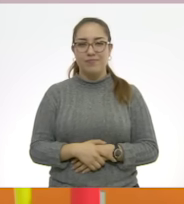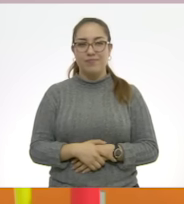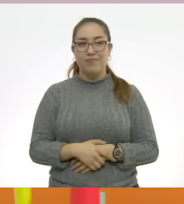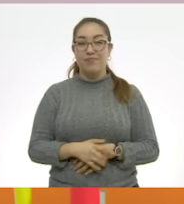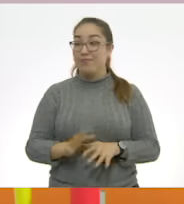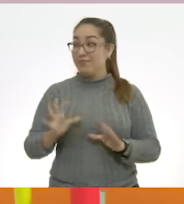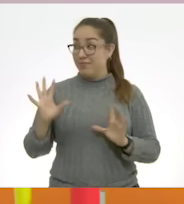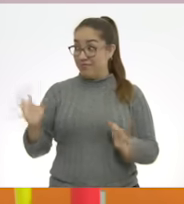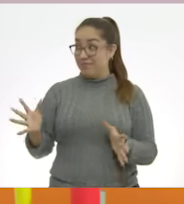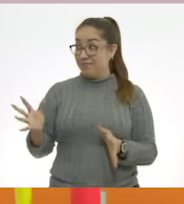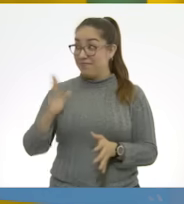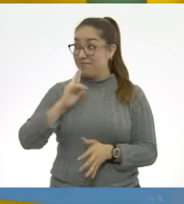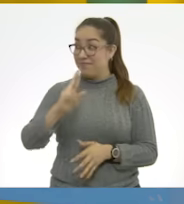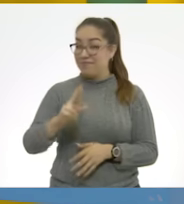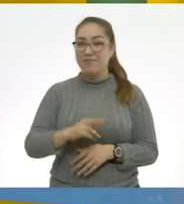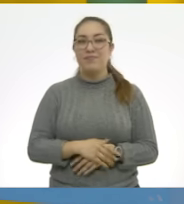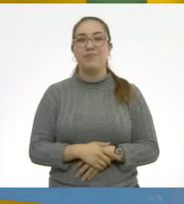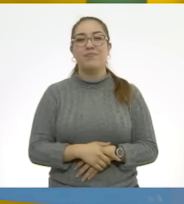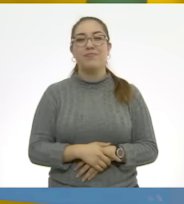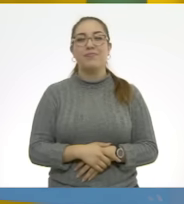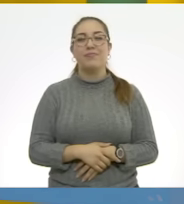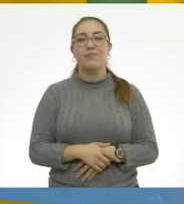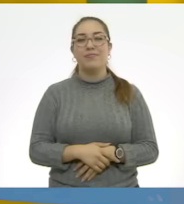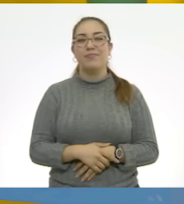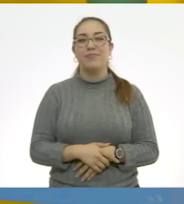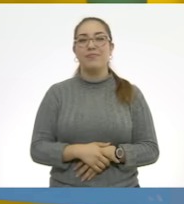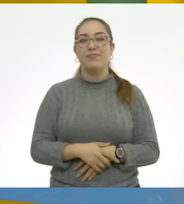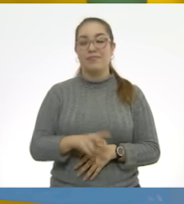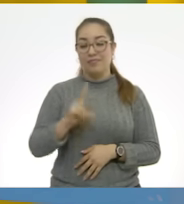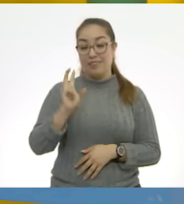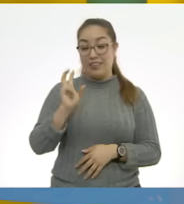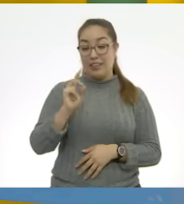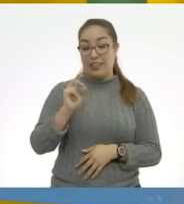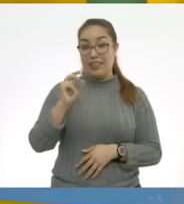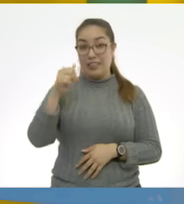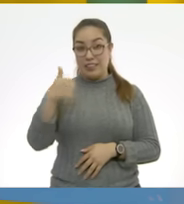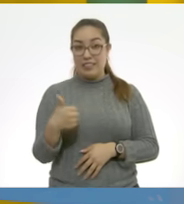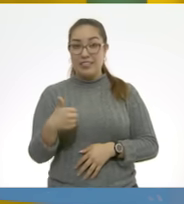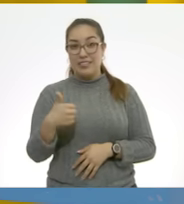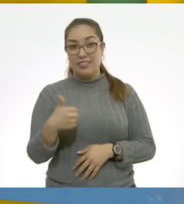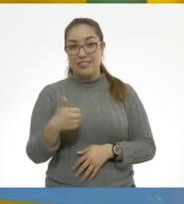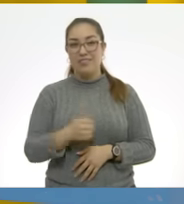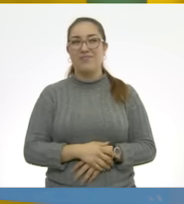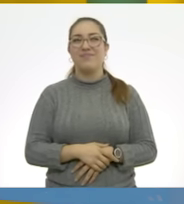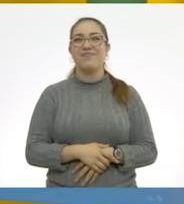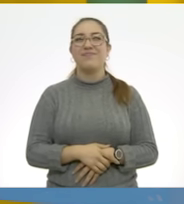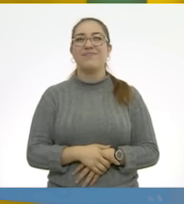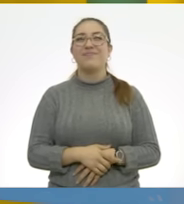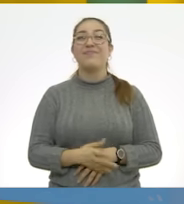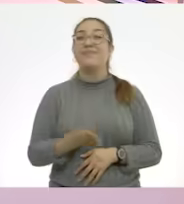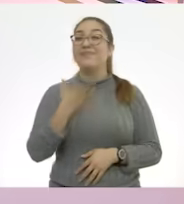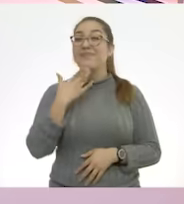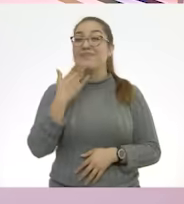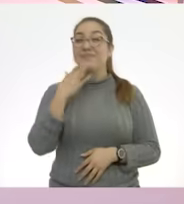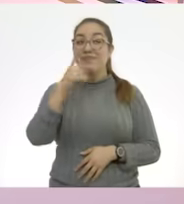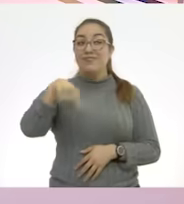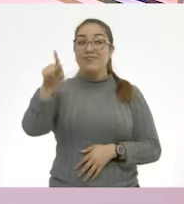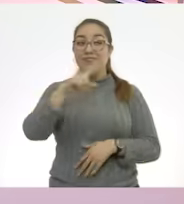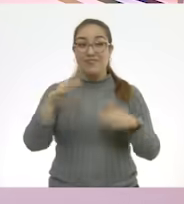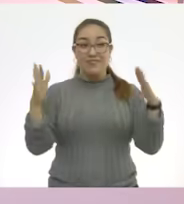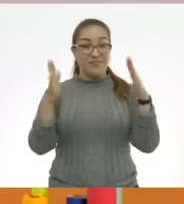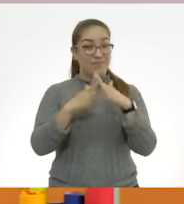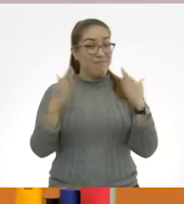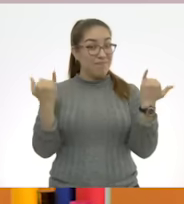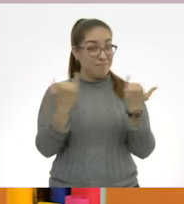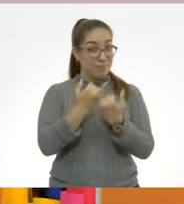¿Listo? Sí. 6 por 6. 6 por 6, 36. Muy bien, ¿en casita estuvieron bien? No